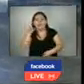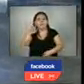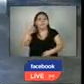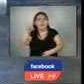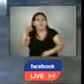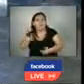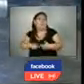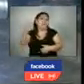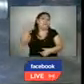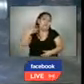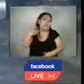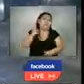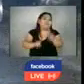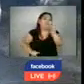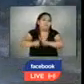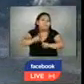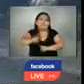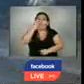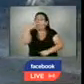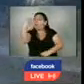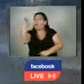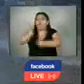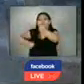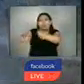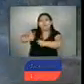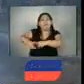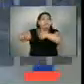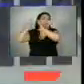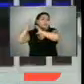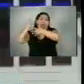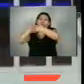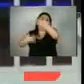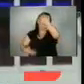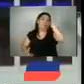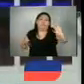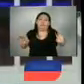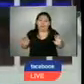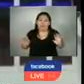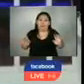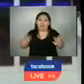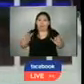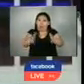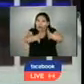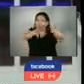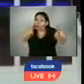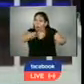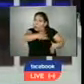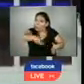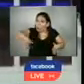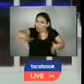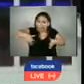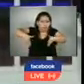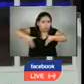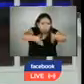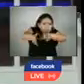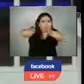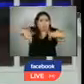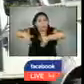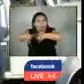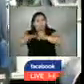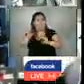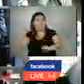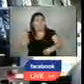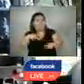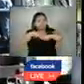San Miguel, Aguachapán, Usulután, Sonsonate, etcétera, pues son municipios muy grandes con muchas calles y con mucho que